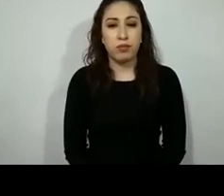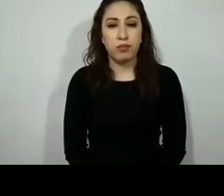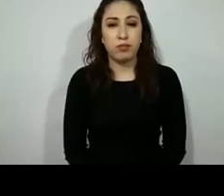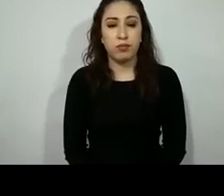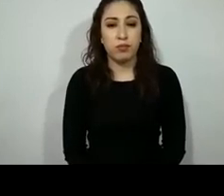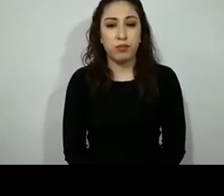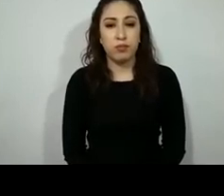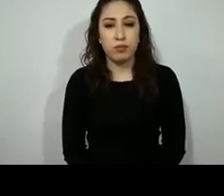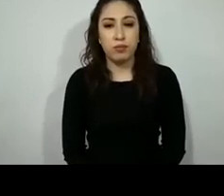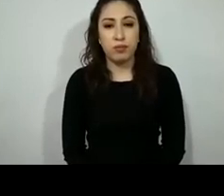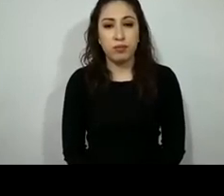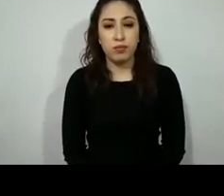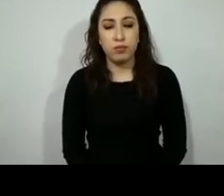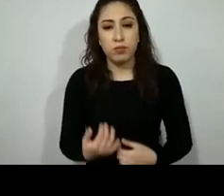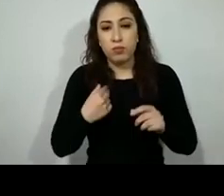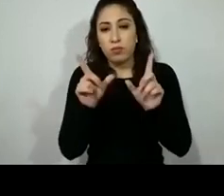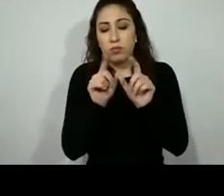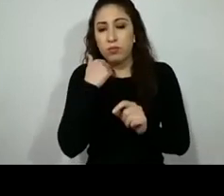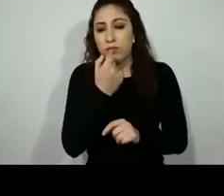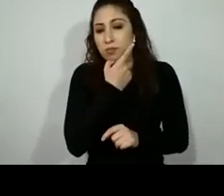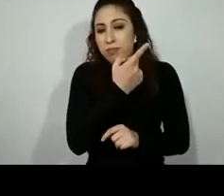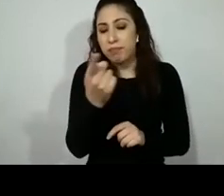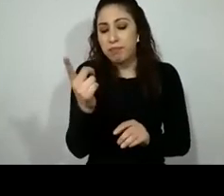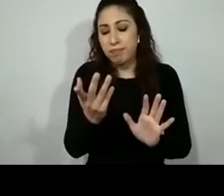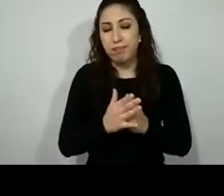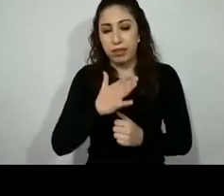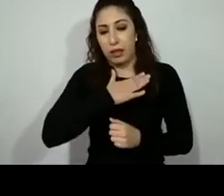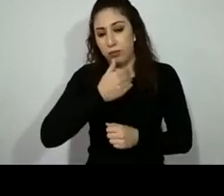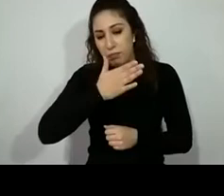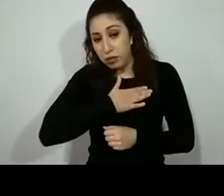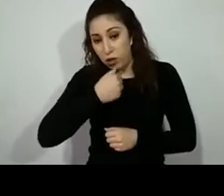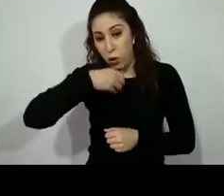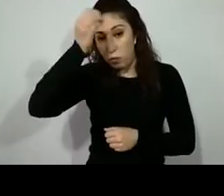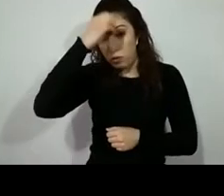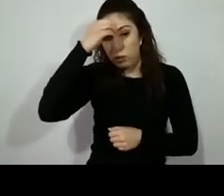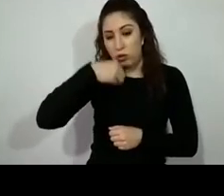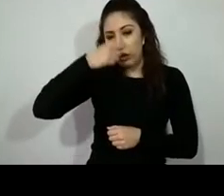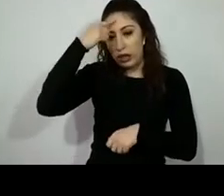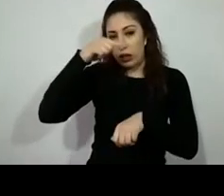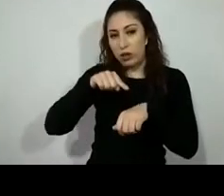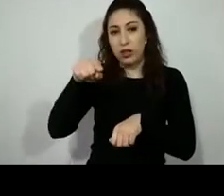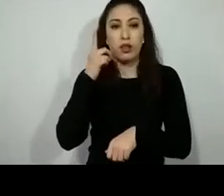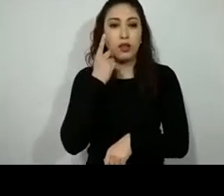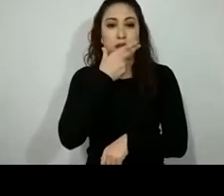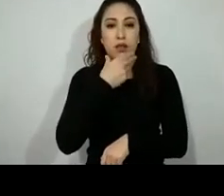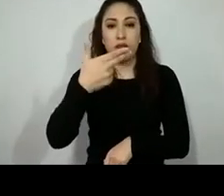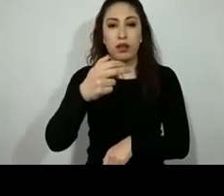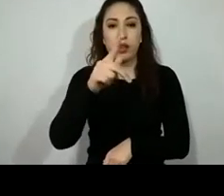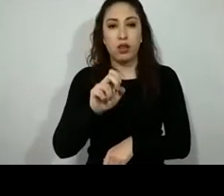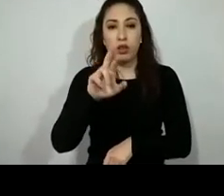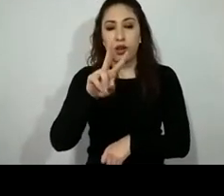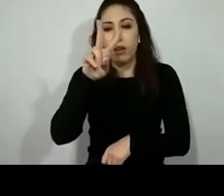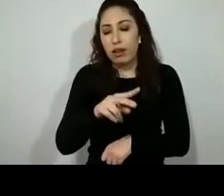gustaría hacer el comentario de que tal vez el diputado Marmolejo no tenga la información